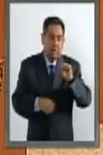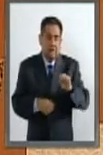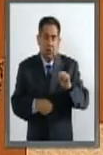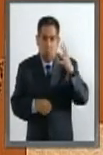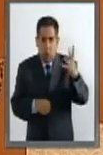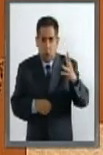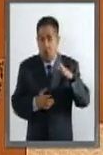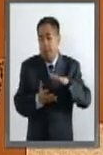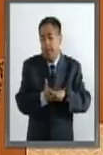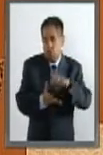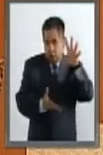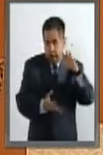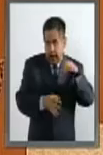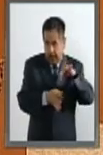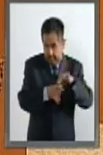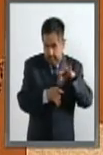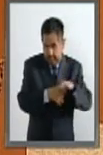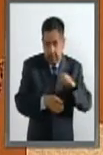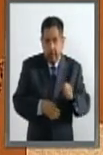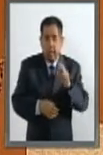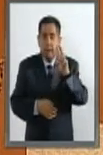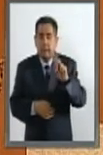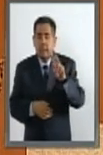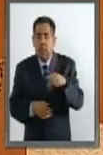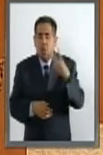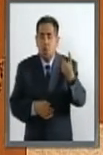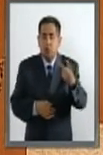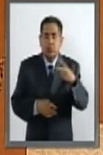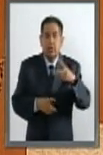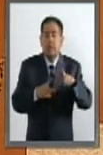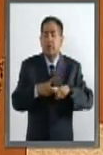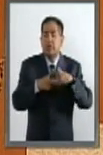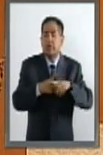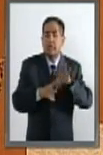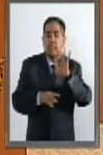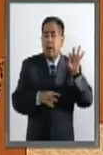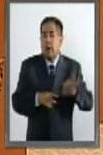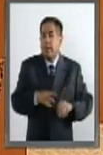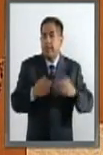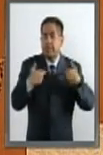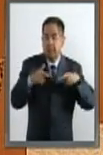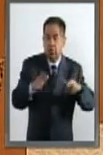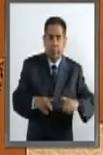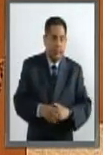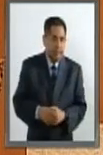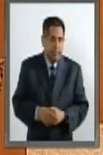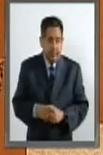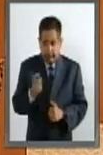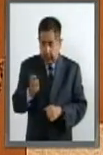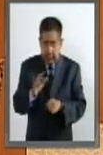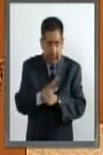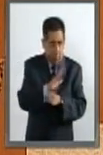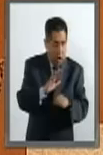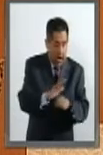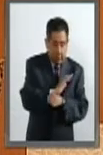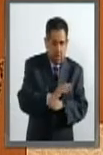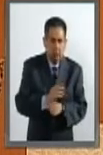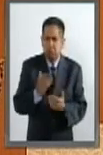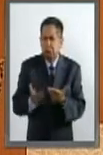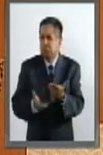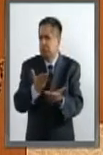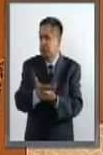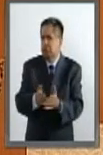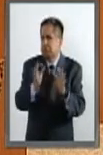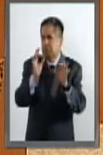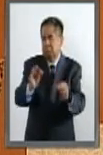de mayoría y 32 de representación democrática. Con estas modificaciones se propone